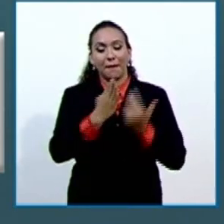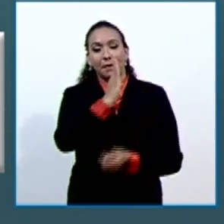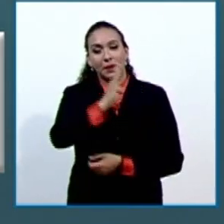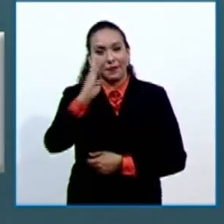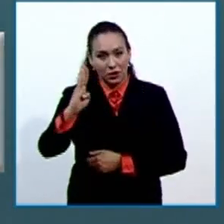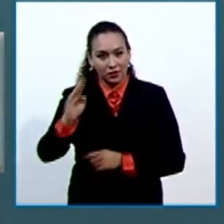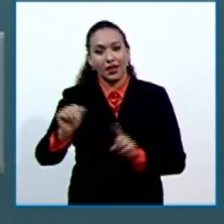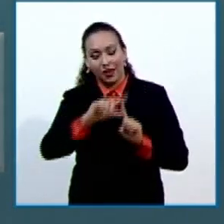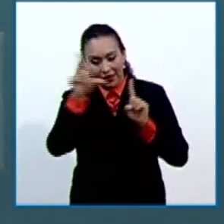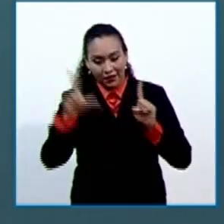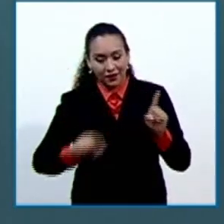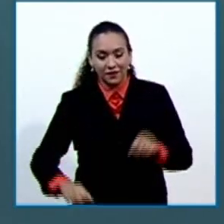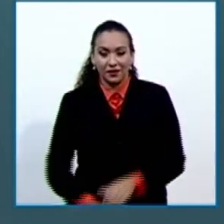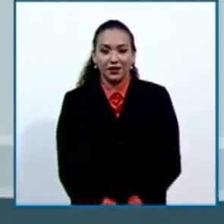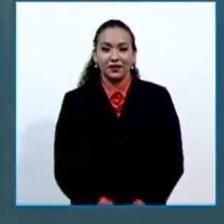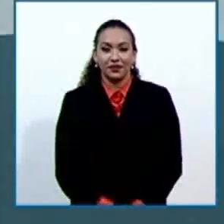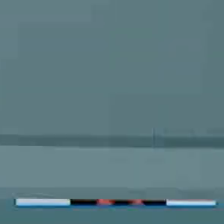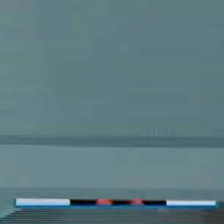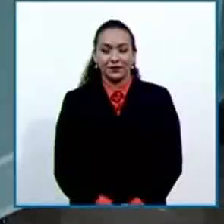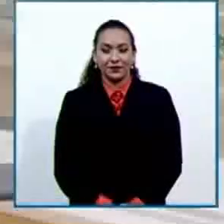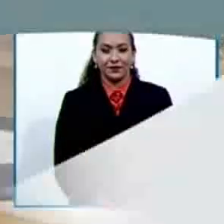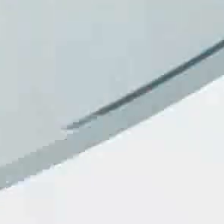la Federación.